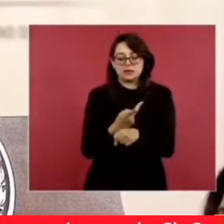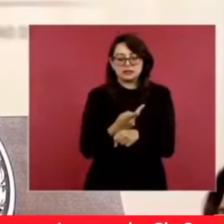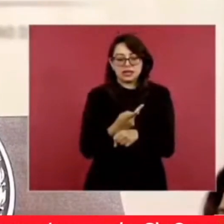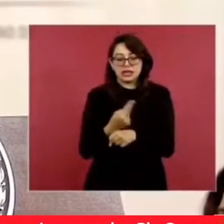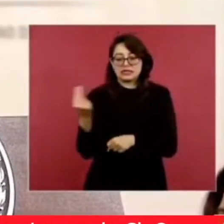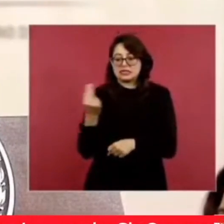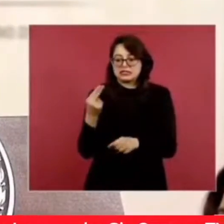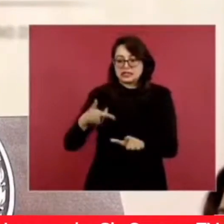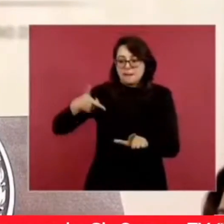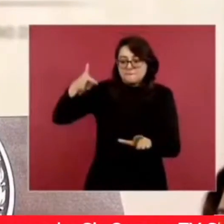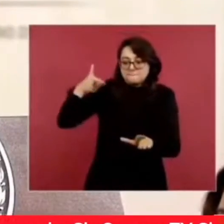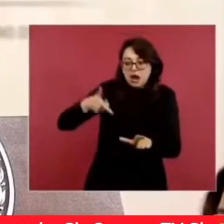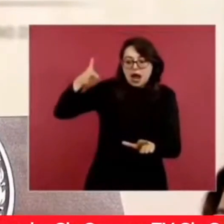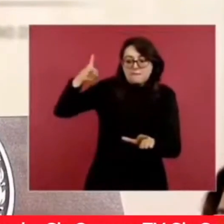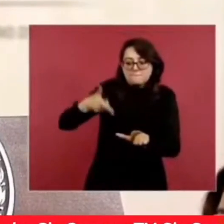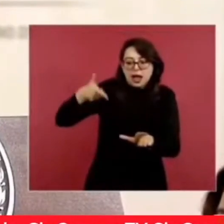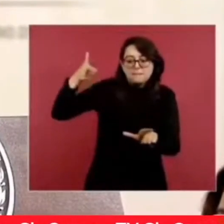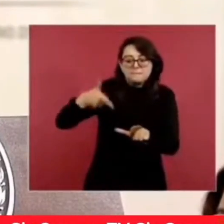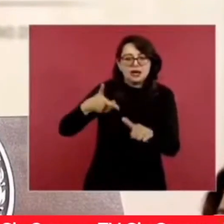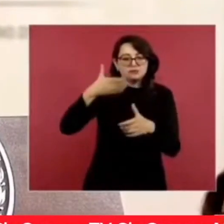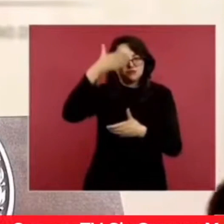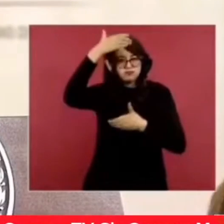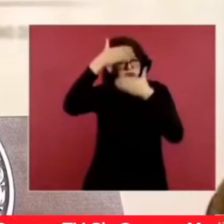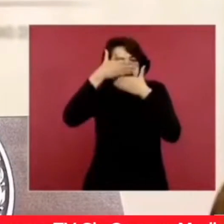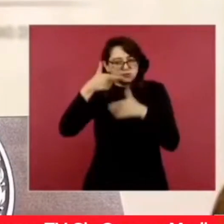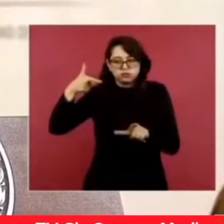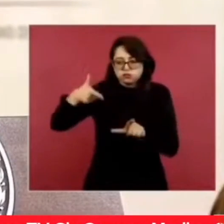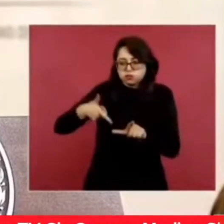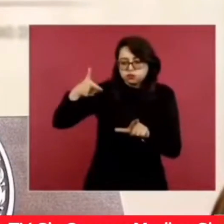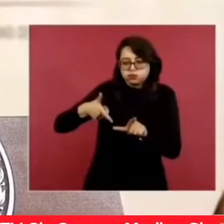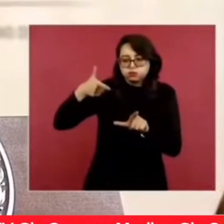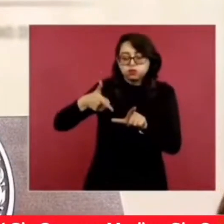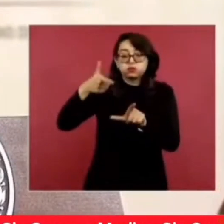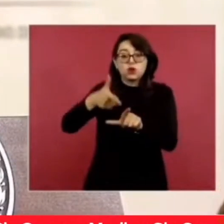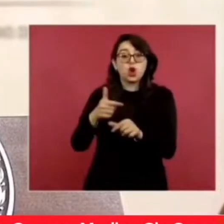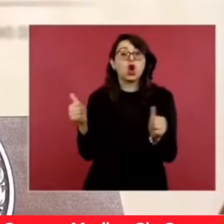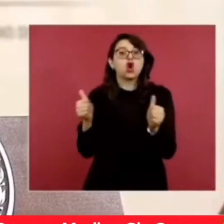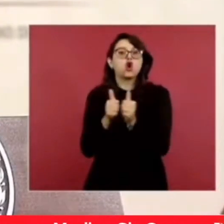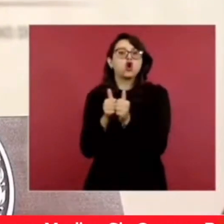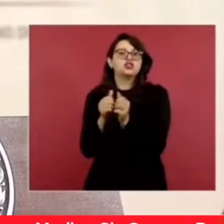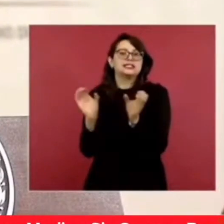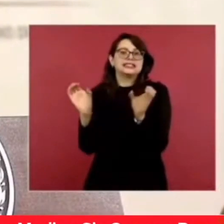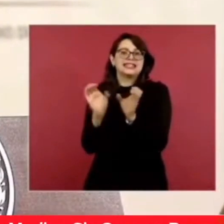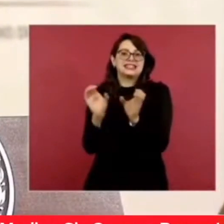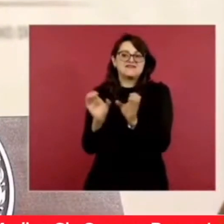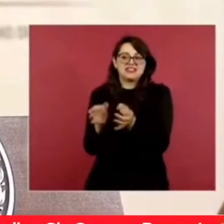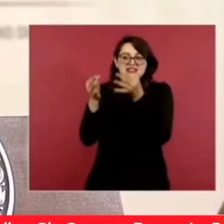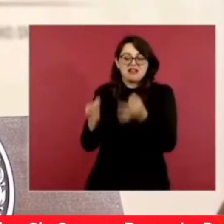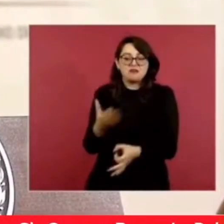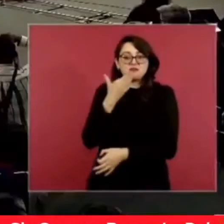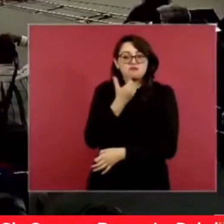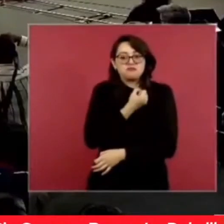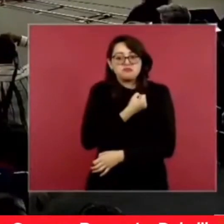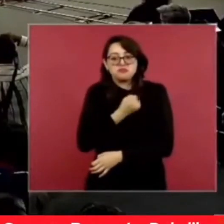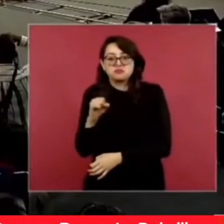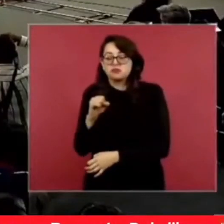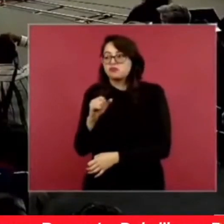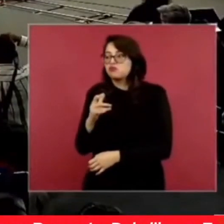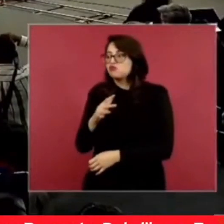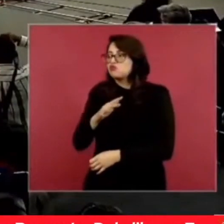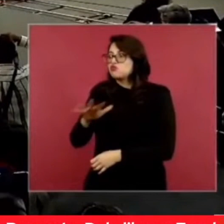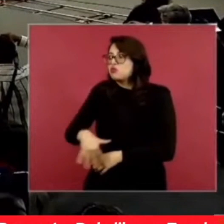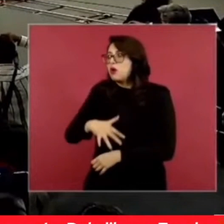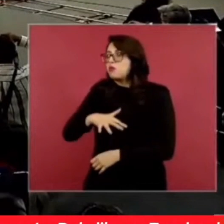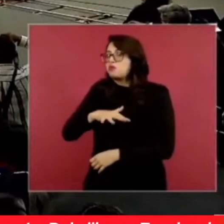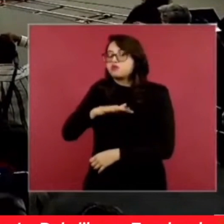para poder garantizar la calidad y el procedimiento constructivo del puente, tuvimos que recurrir